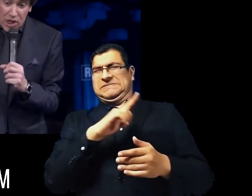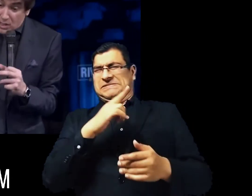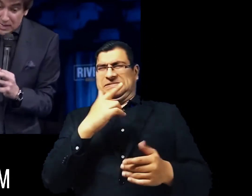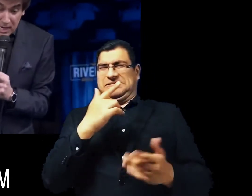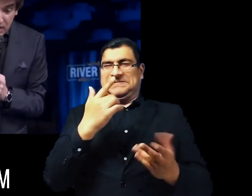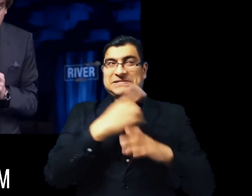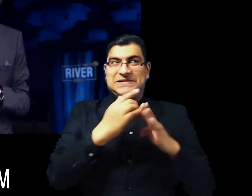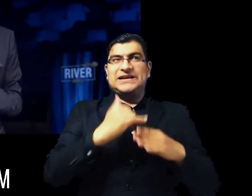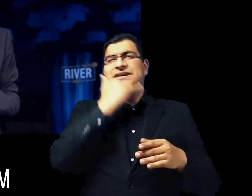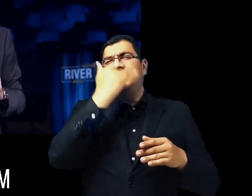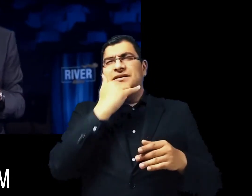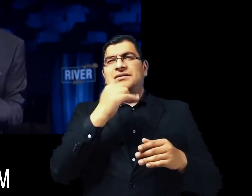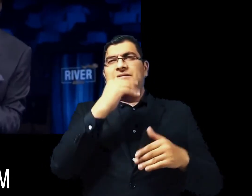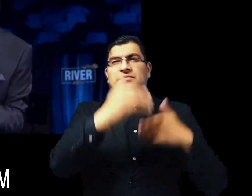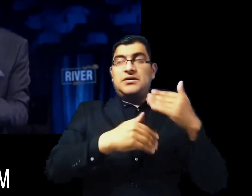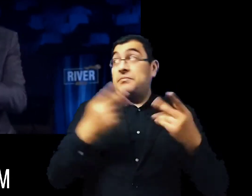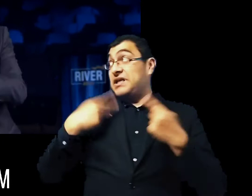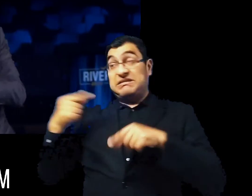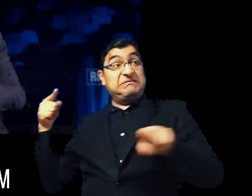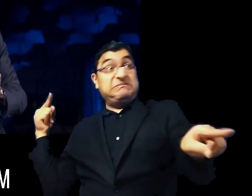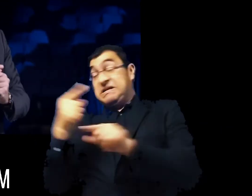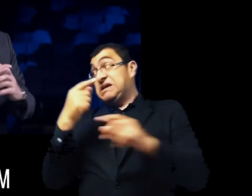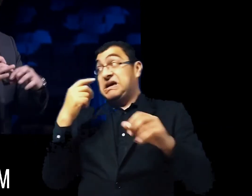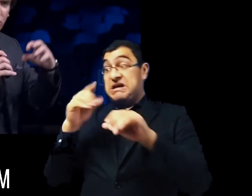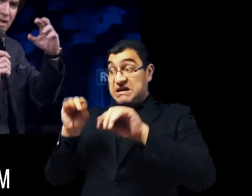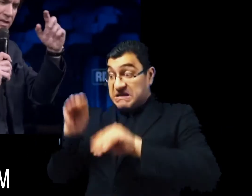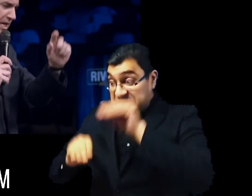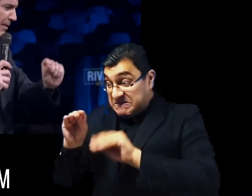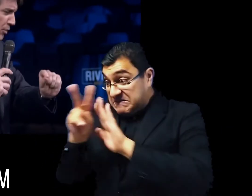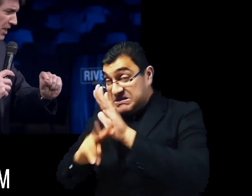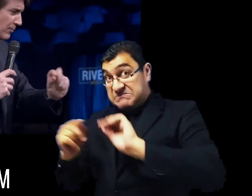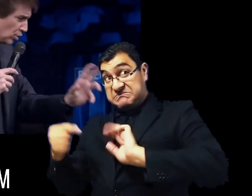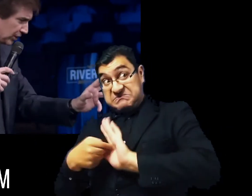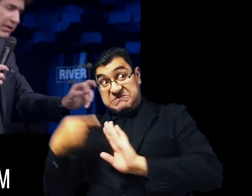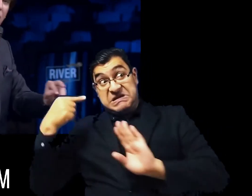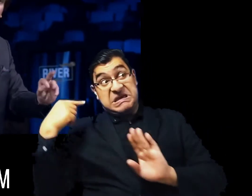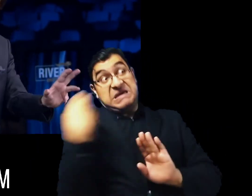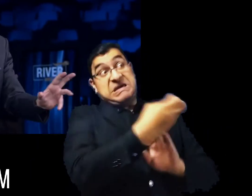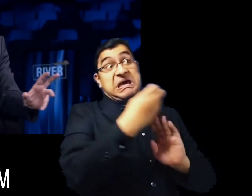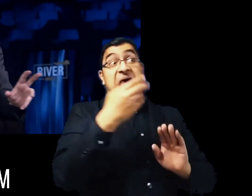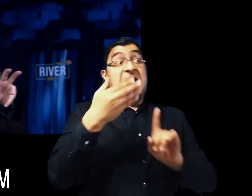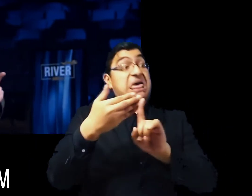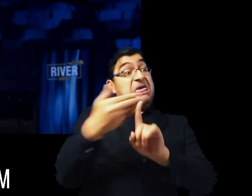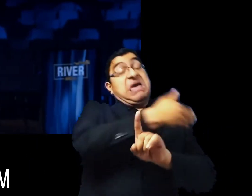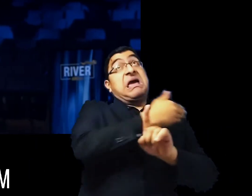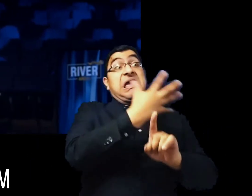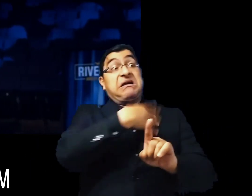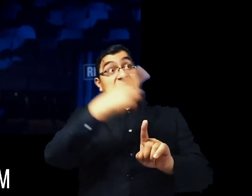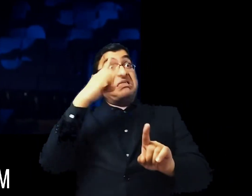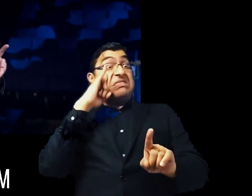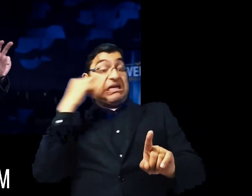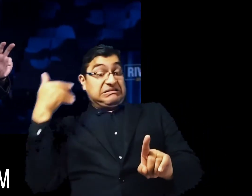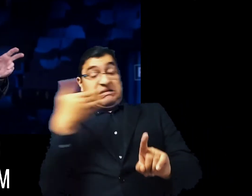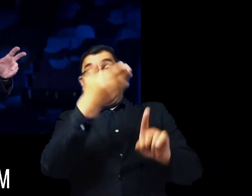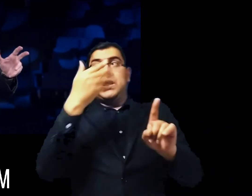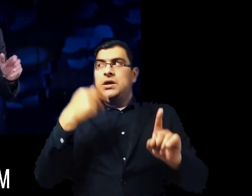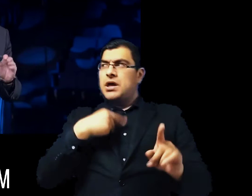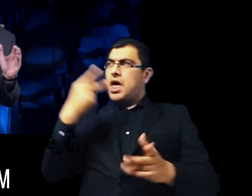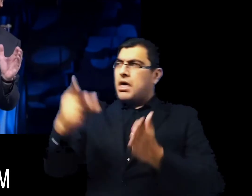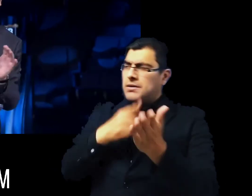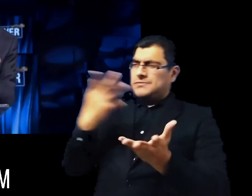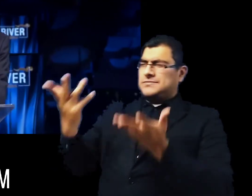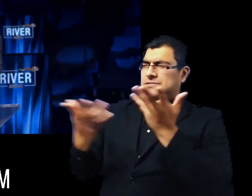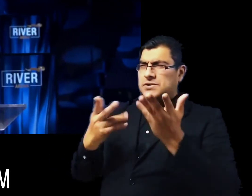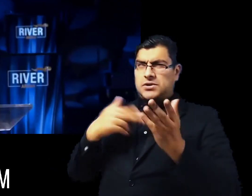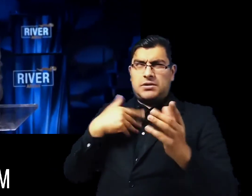equivocan y van ahí los buitres y le editan un videíto en YouTube y ya le ponen apóstata, hijo del diablo. Muchas veces yo tuve que debatirme